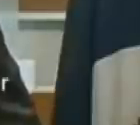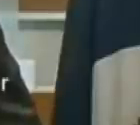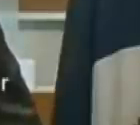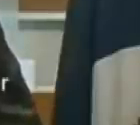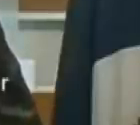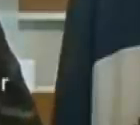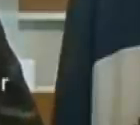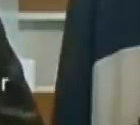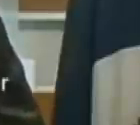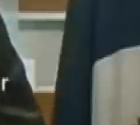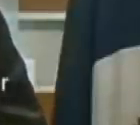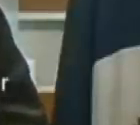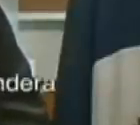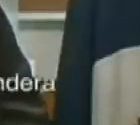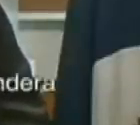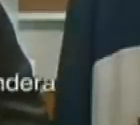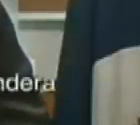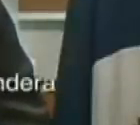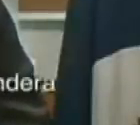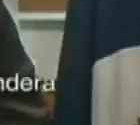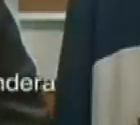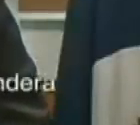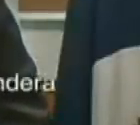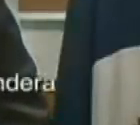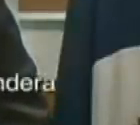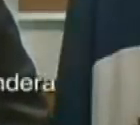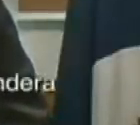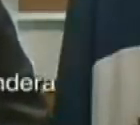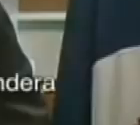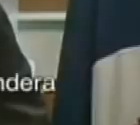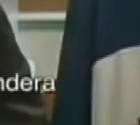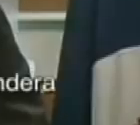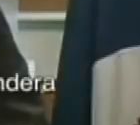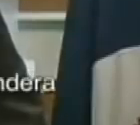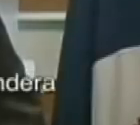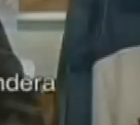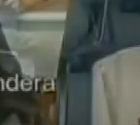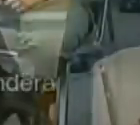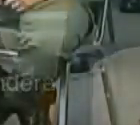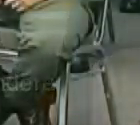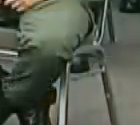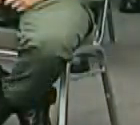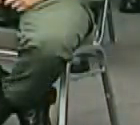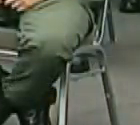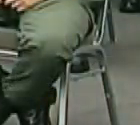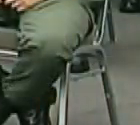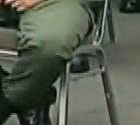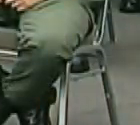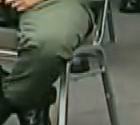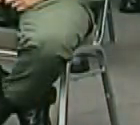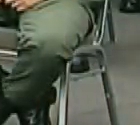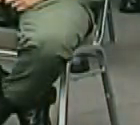go. As soon as Maduro steps aside, I am confident that we will raise that flag again in Caracas.